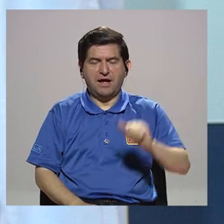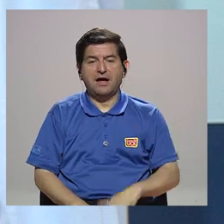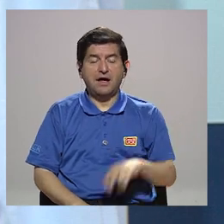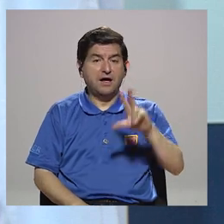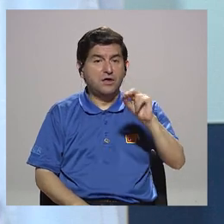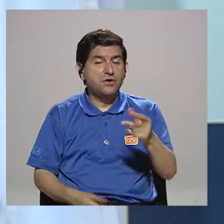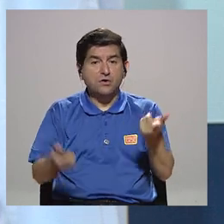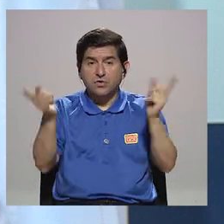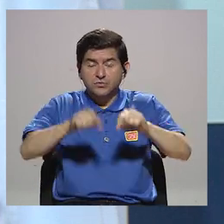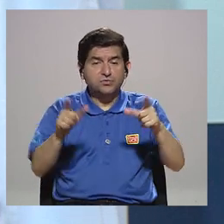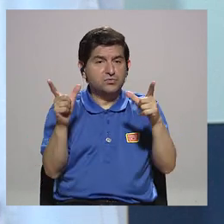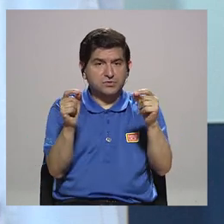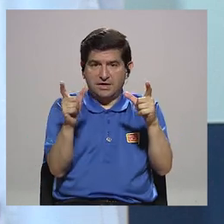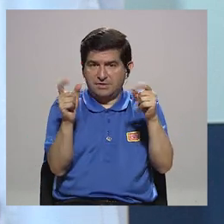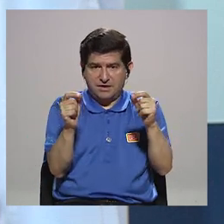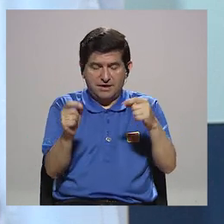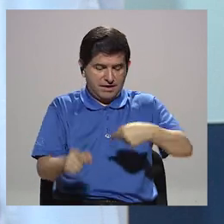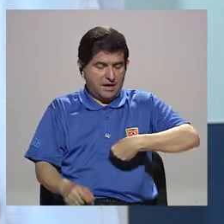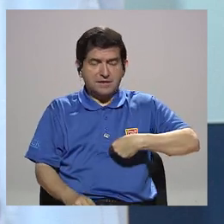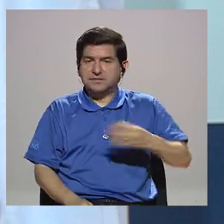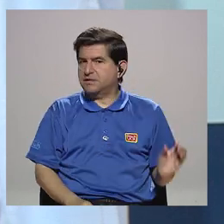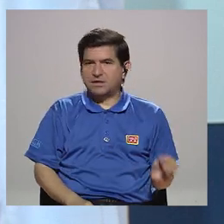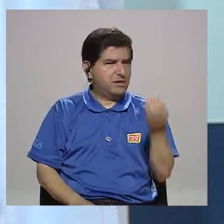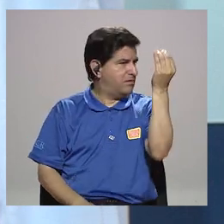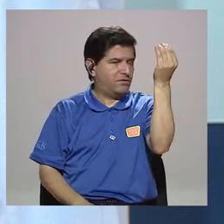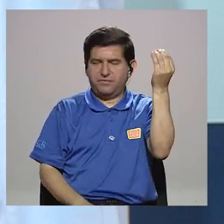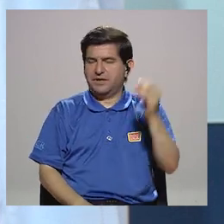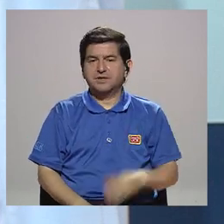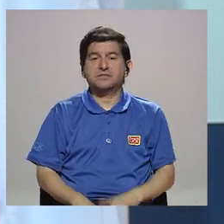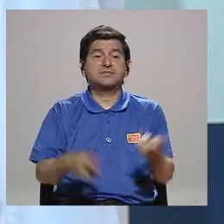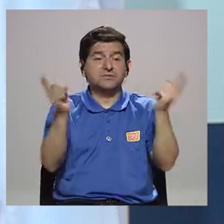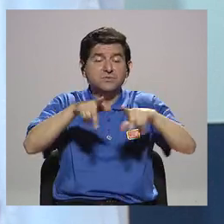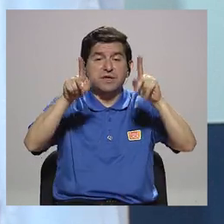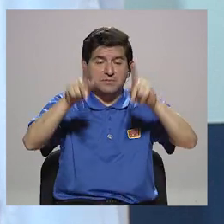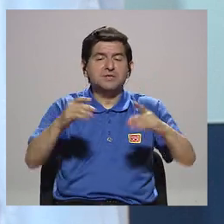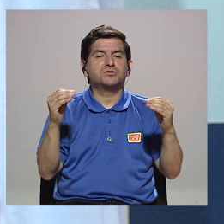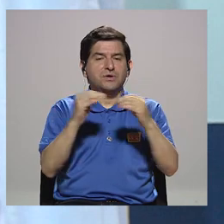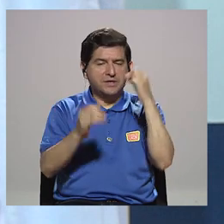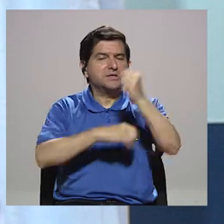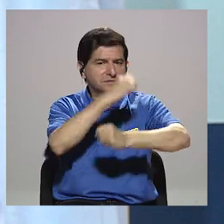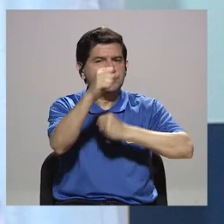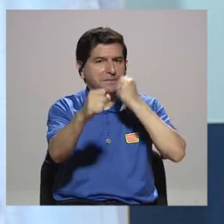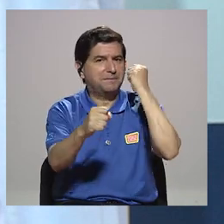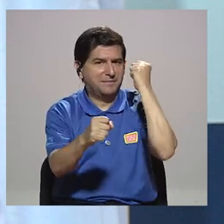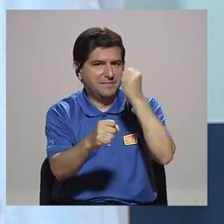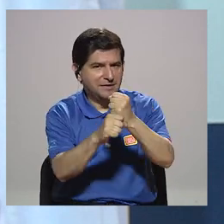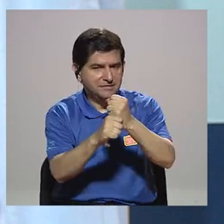no se da en gente joven, sino se da en gente mucho más